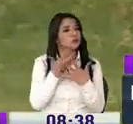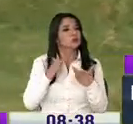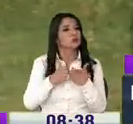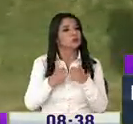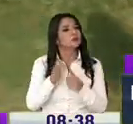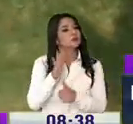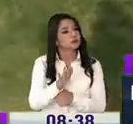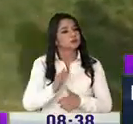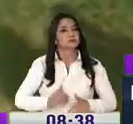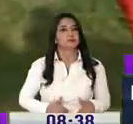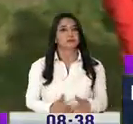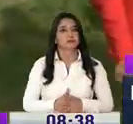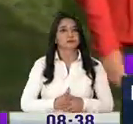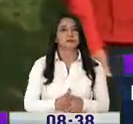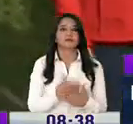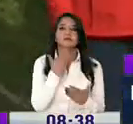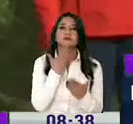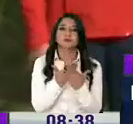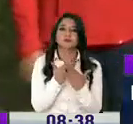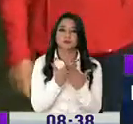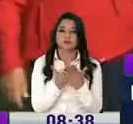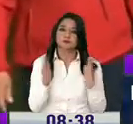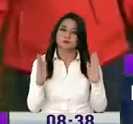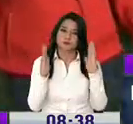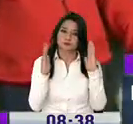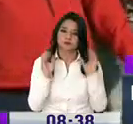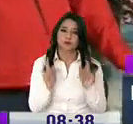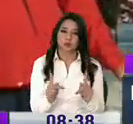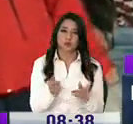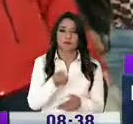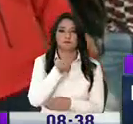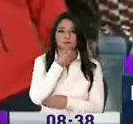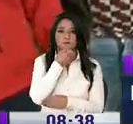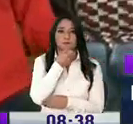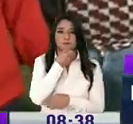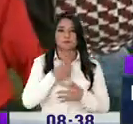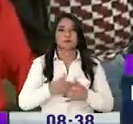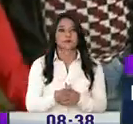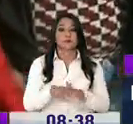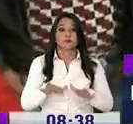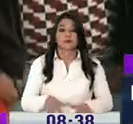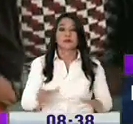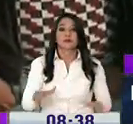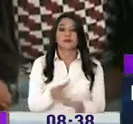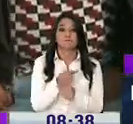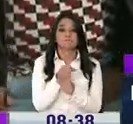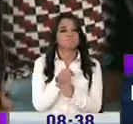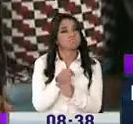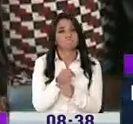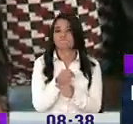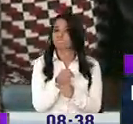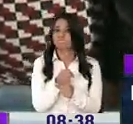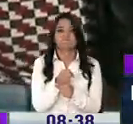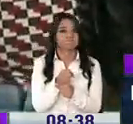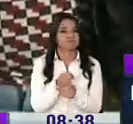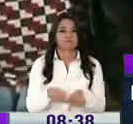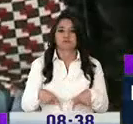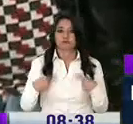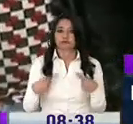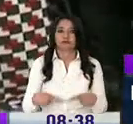que ustedes también tienen. Muchísimas gracias por la oportunidad. Efectivamente, señorita, aquí la inseguridad campea a todas